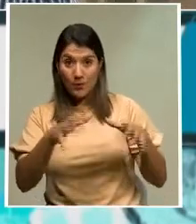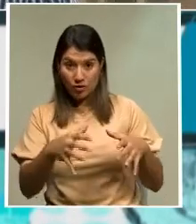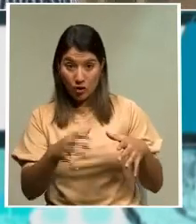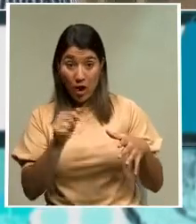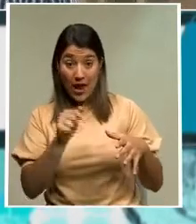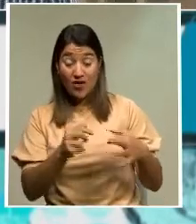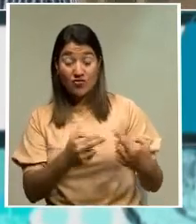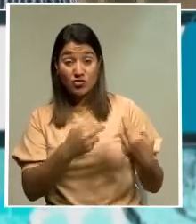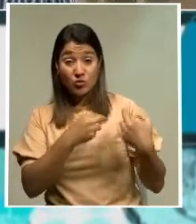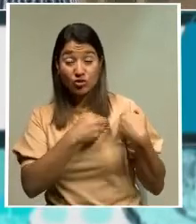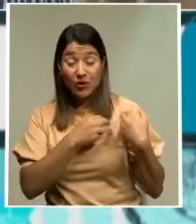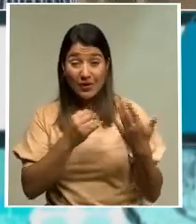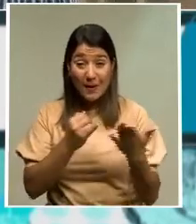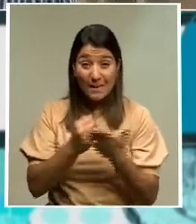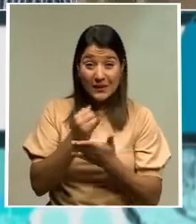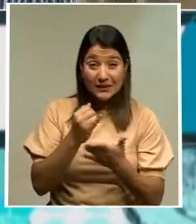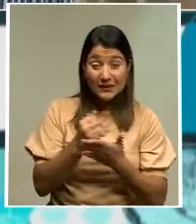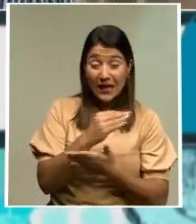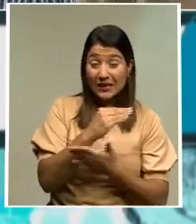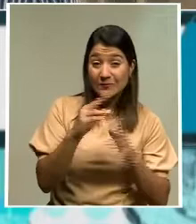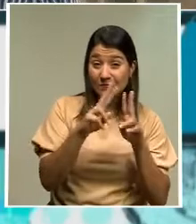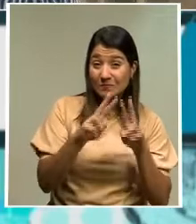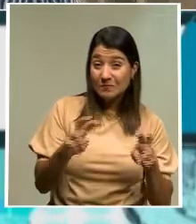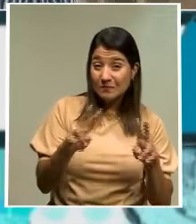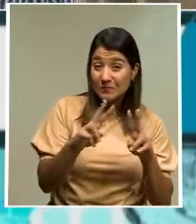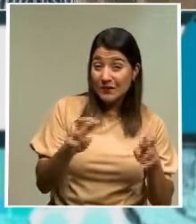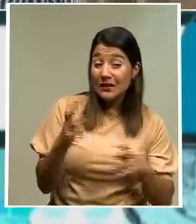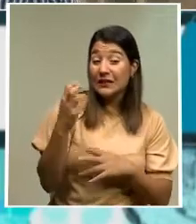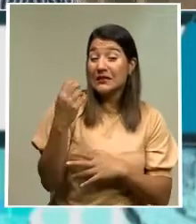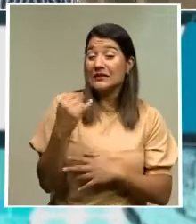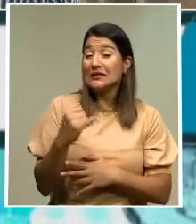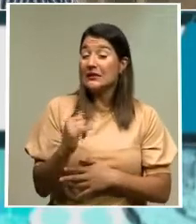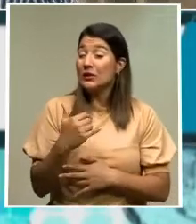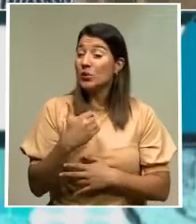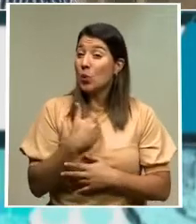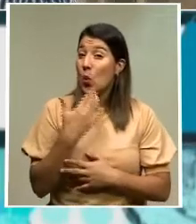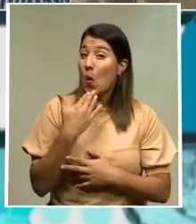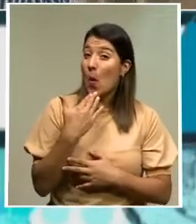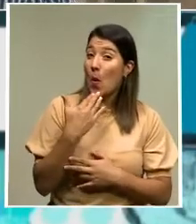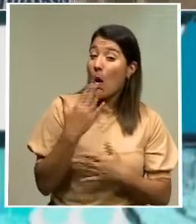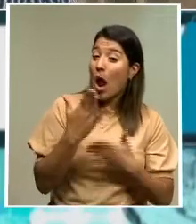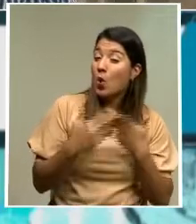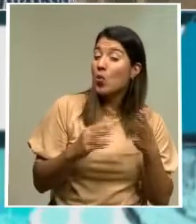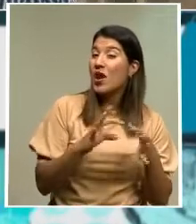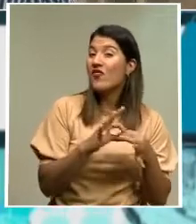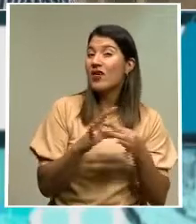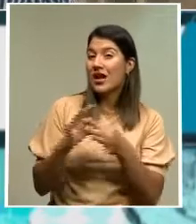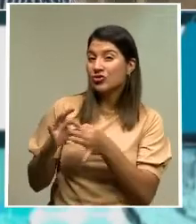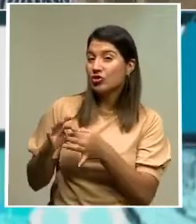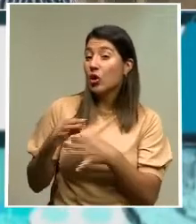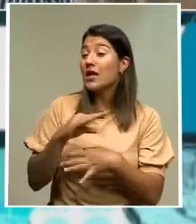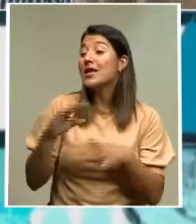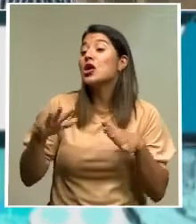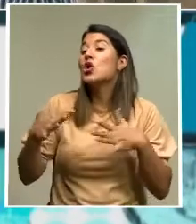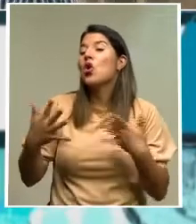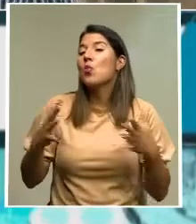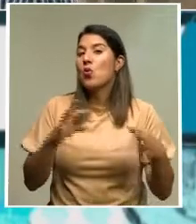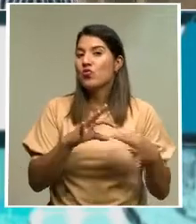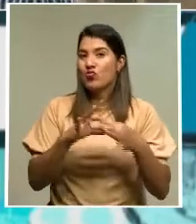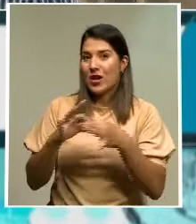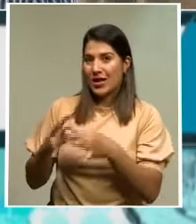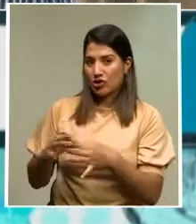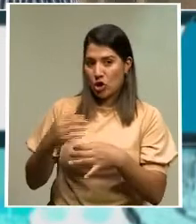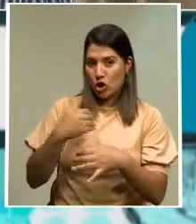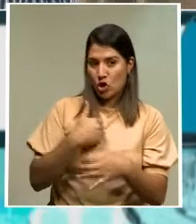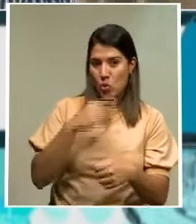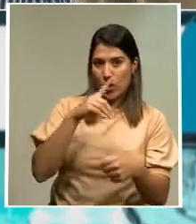analizar y a dilucidar si existió y de qué naturaleza era el ligamen que el diputado Viales tenía